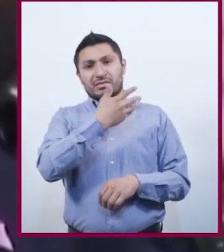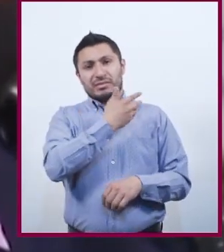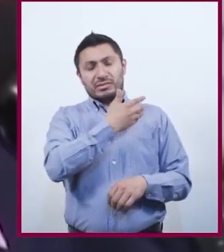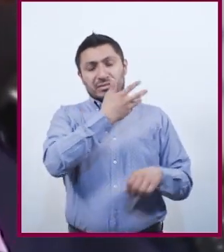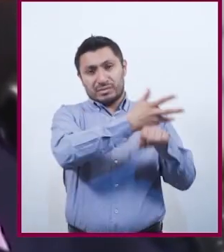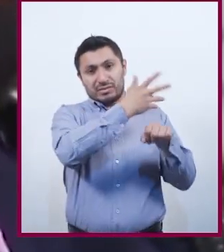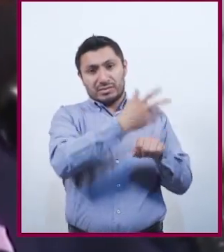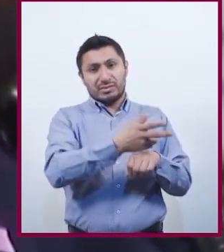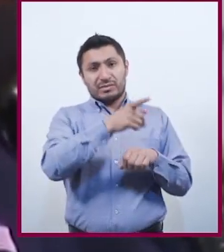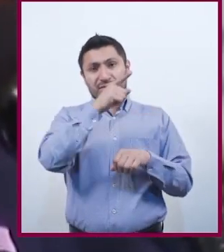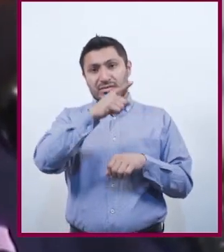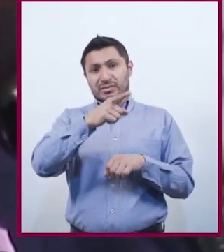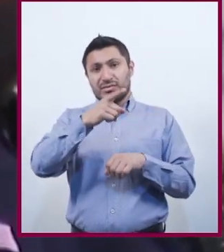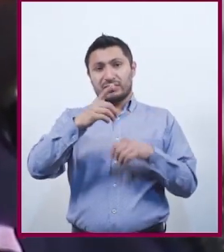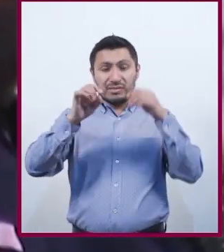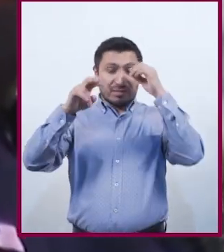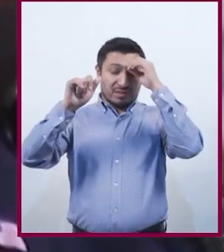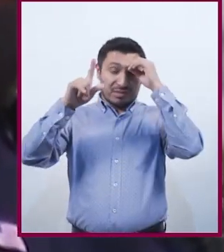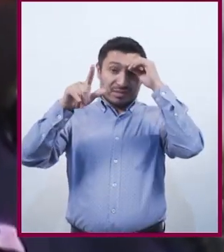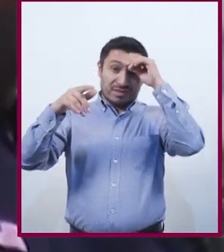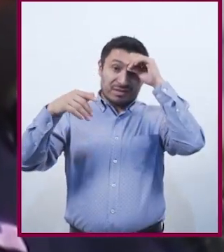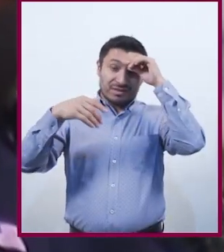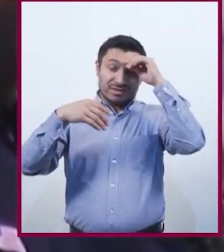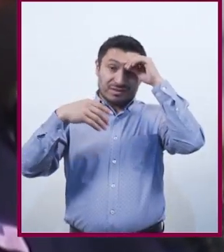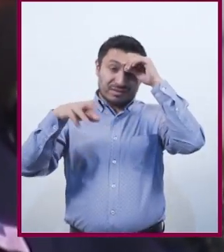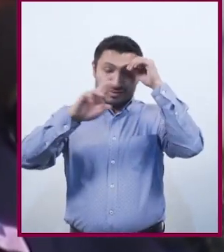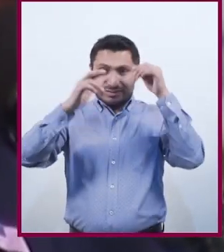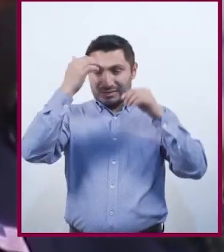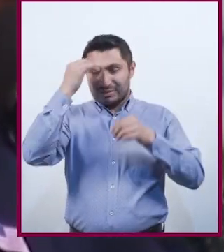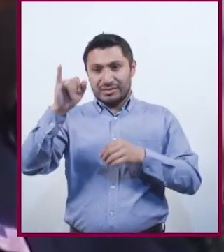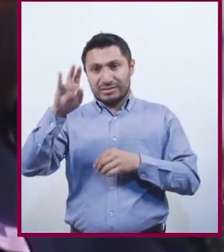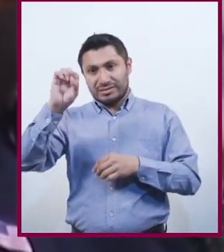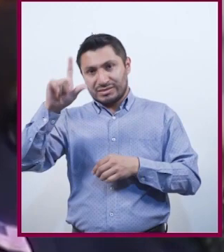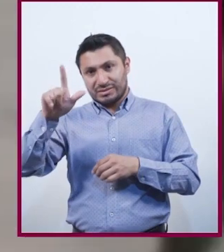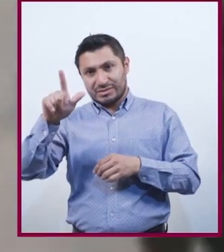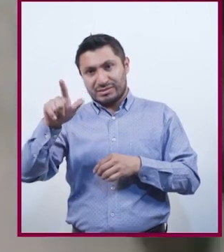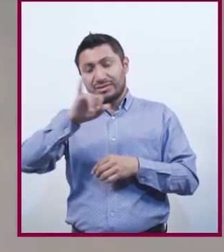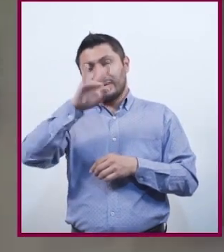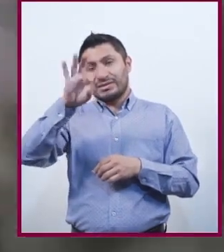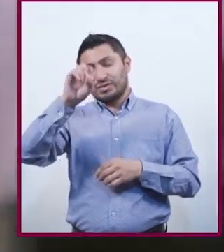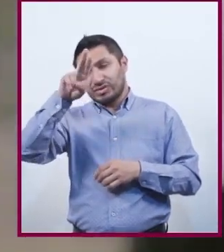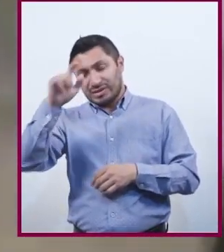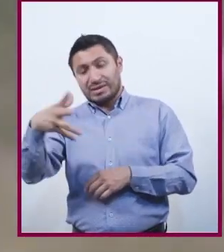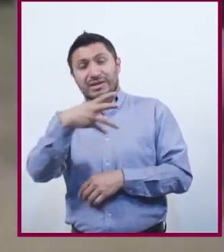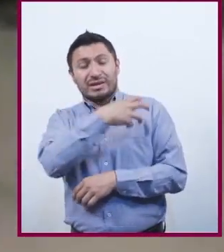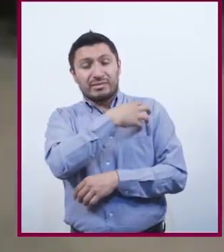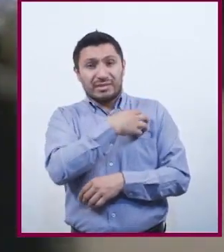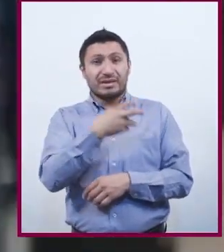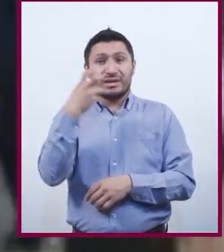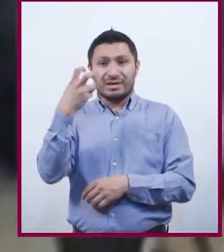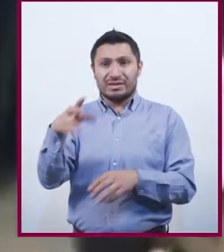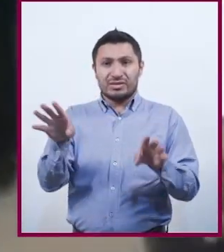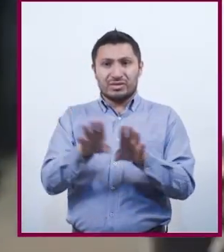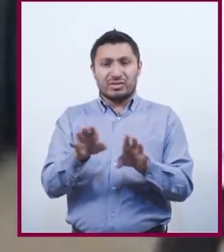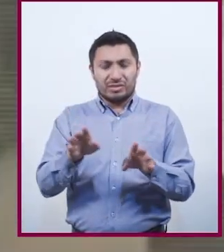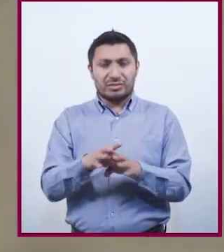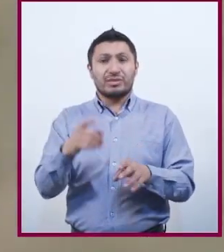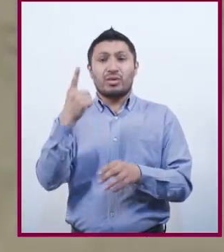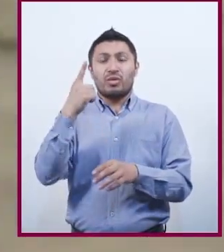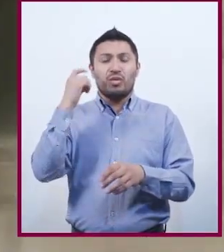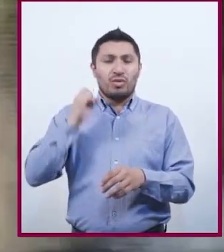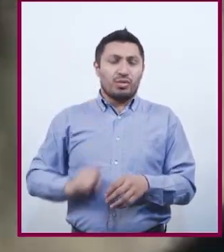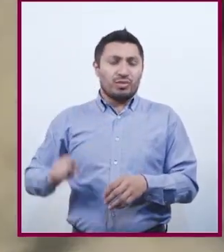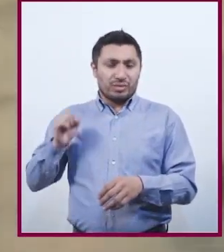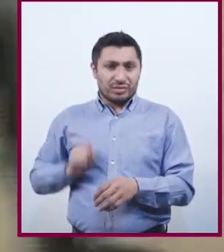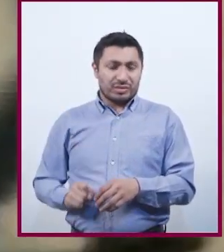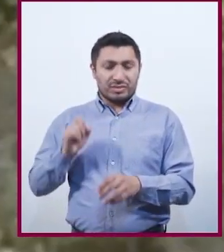Trump, reconoció a Jerusalén como la capital del Estado de Israel. Esta situación demostró que a prácticamente un siglo